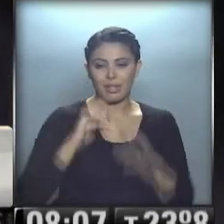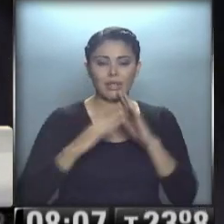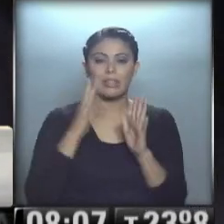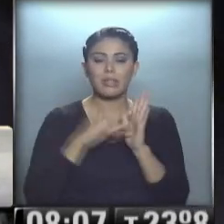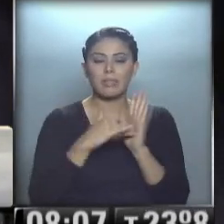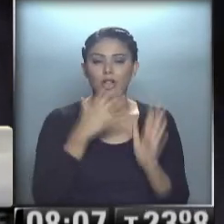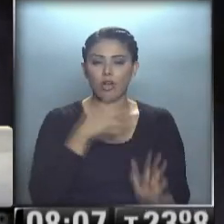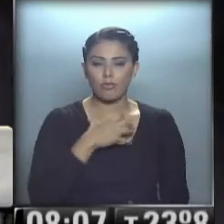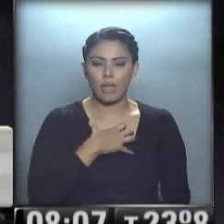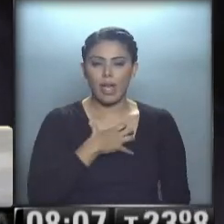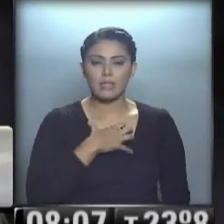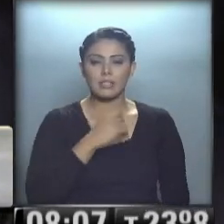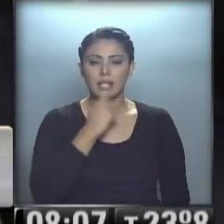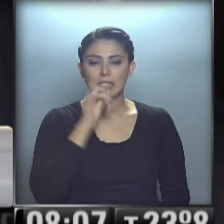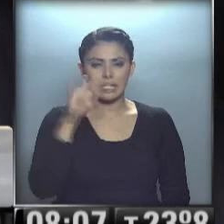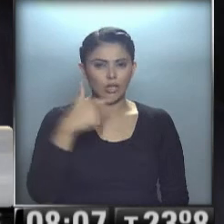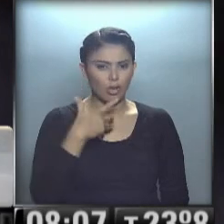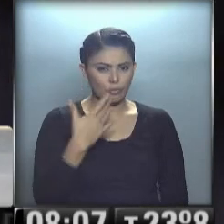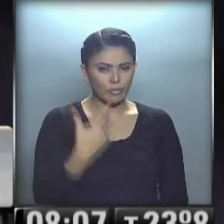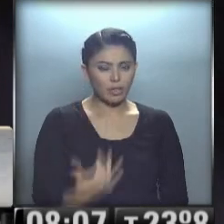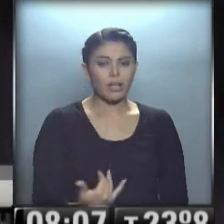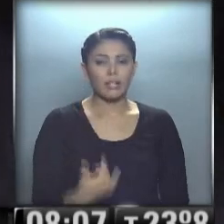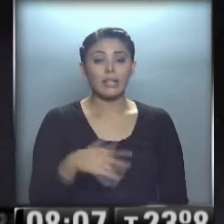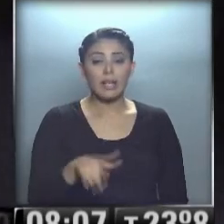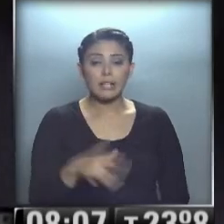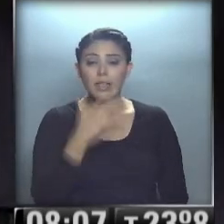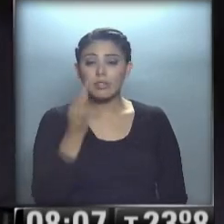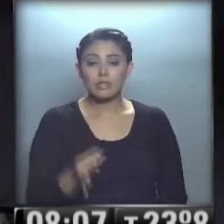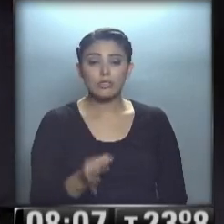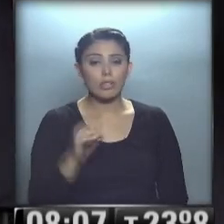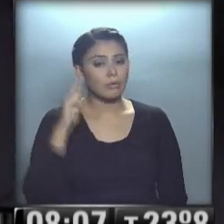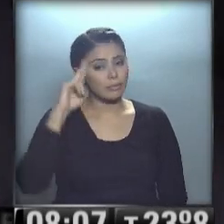de la credibilidad y en este sentido este es una decisión que hay que respetar